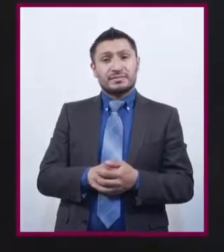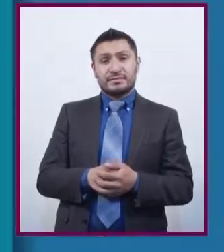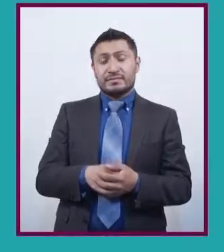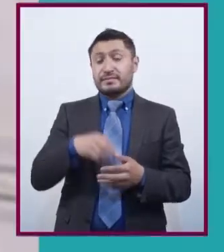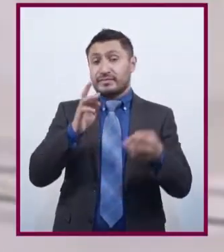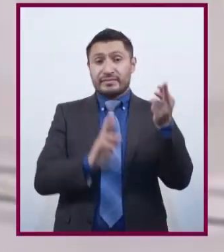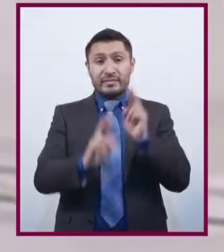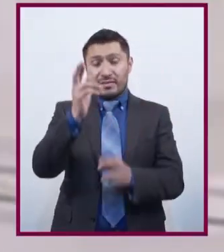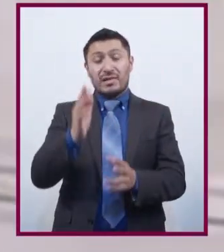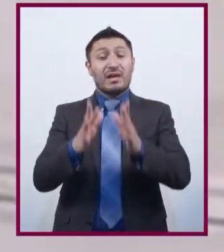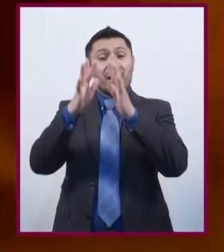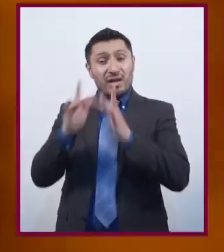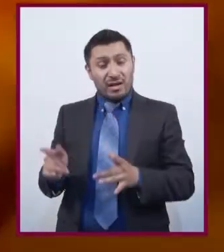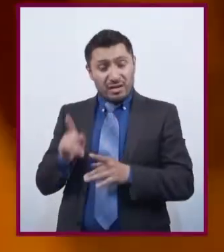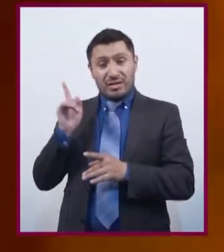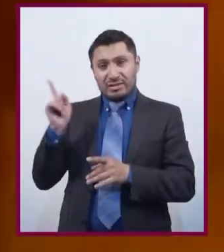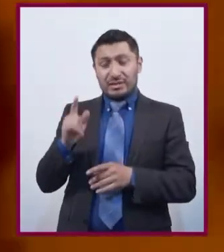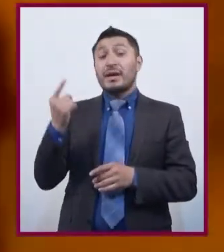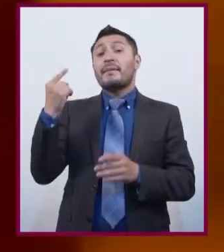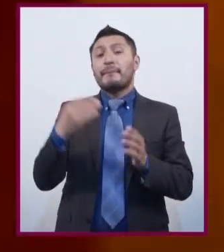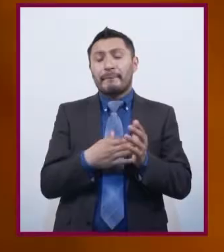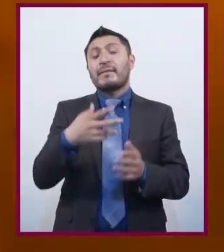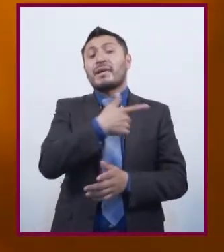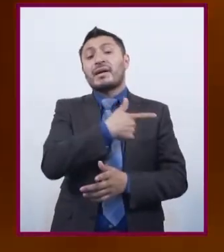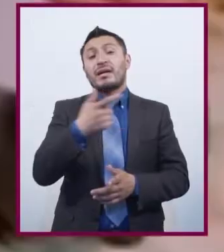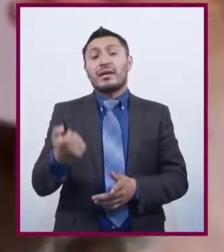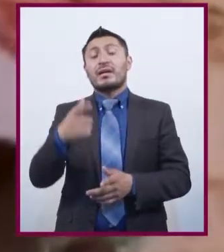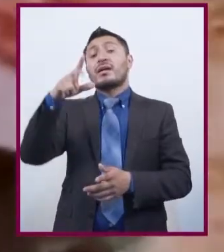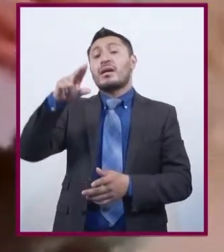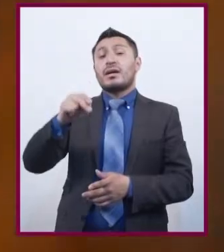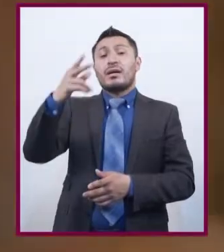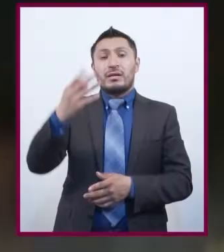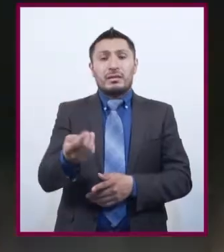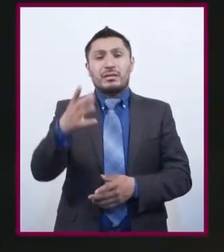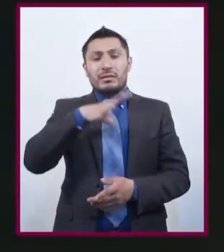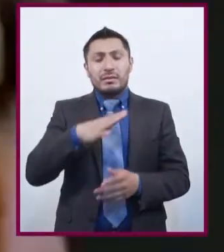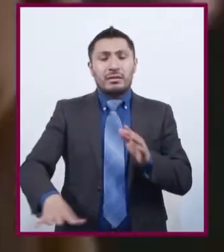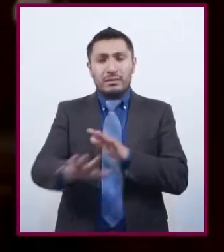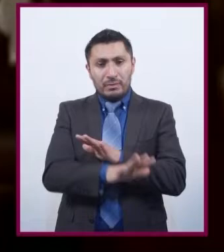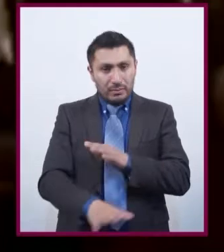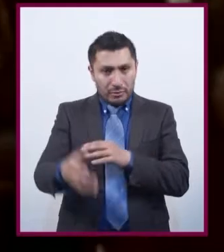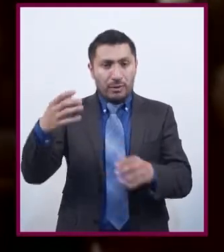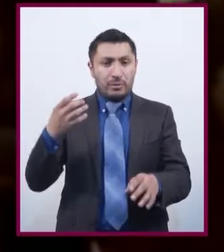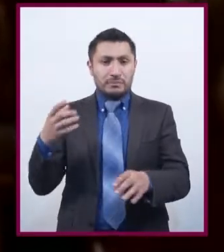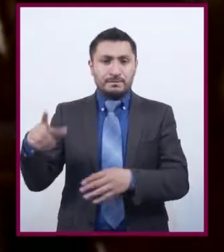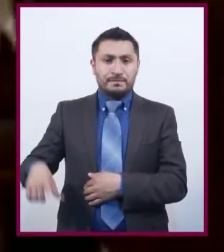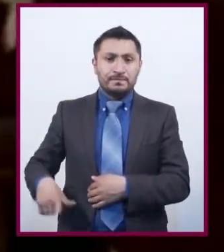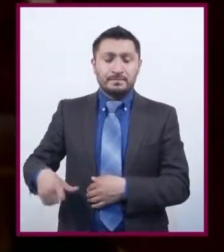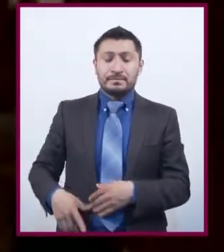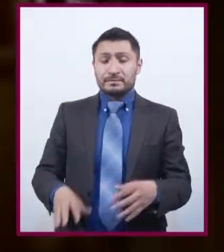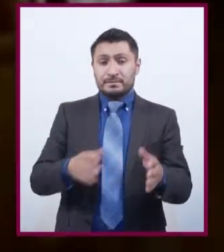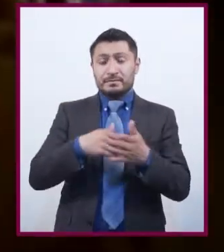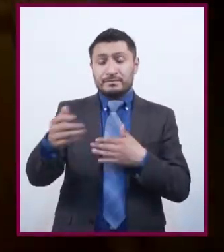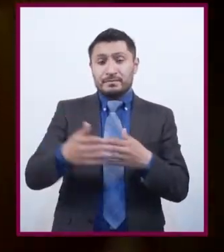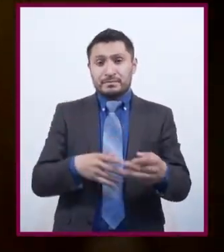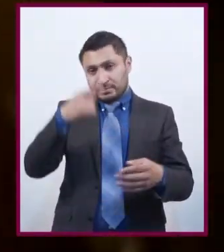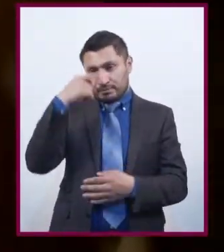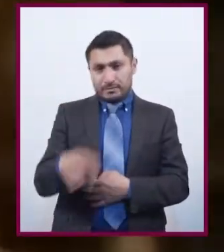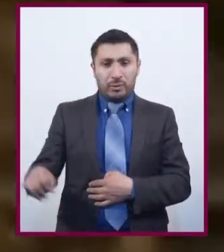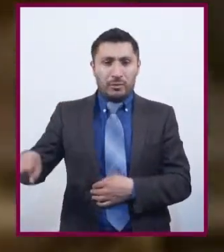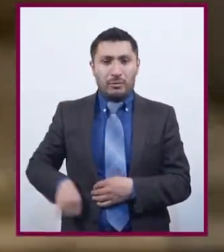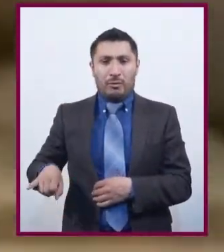imperialista la Revolución Francesa que en 1789 sentó las bases de un estado moderno